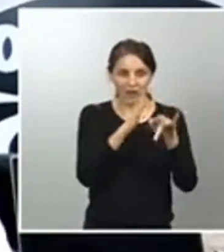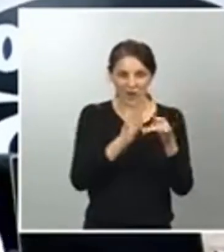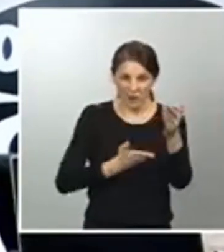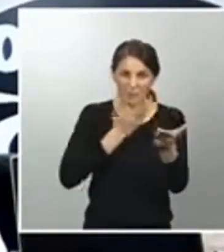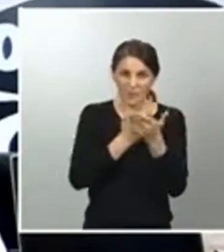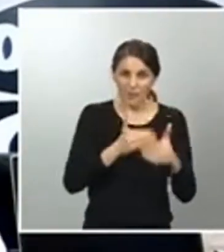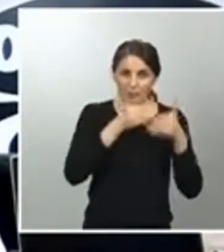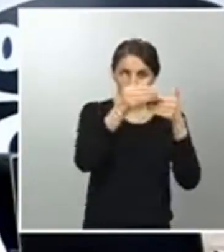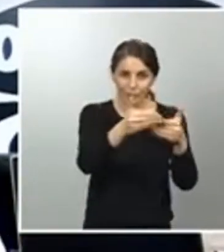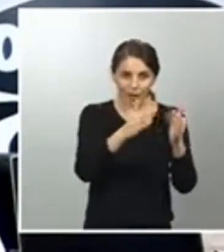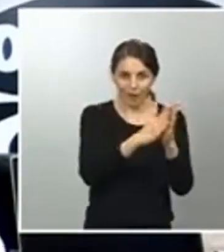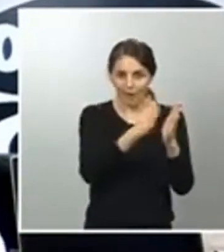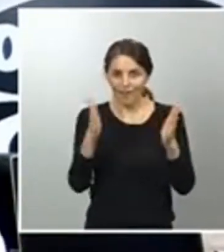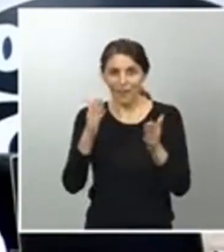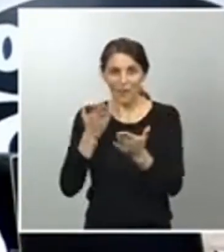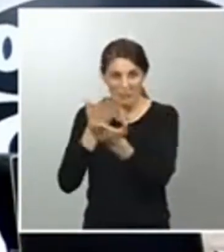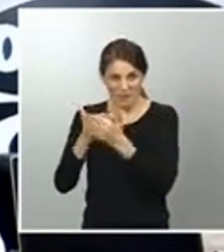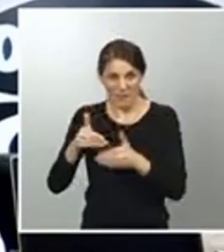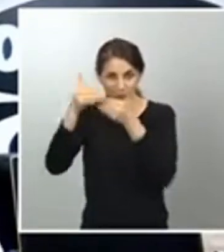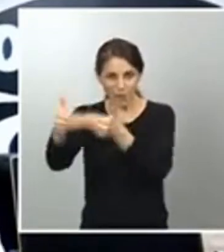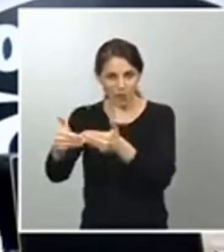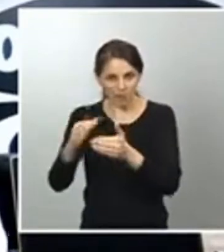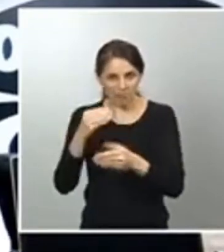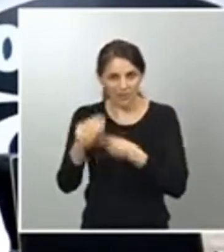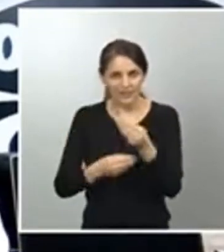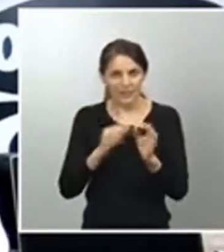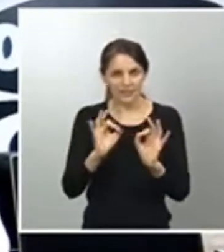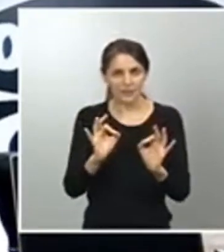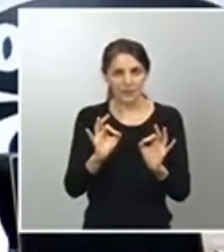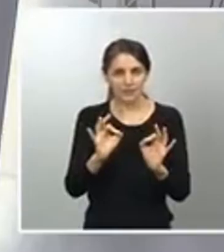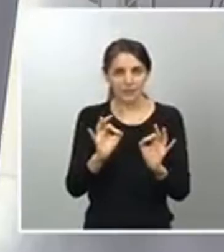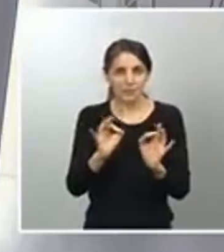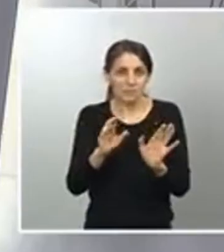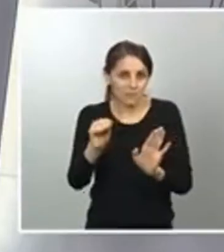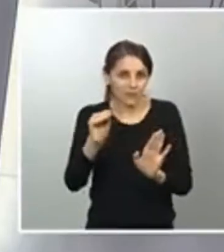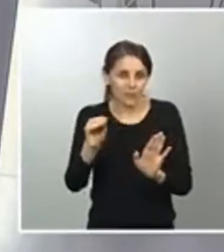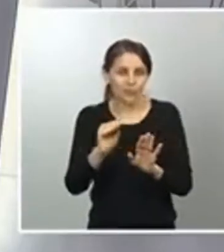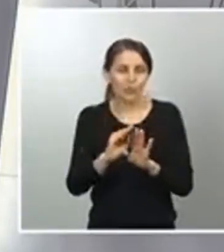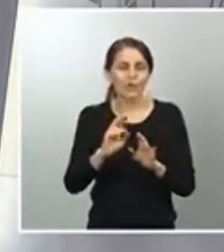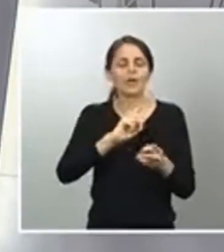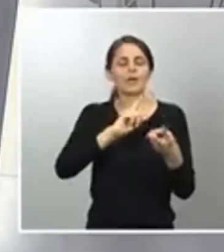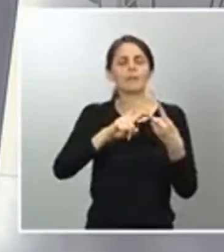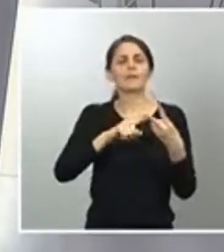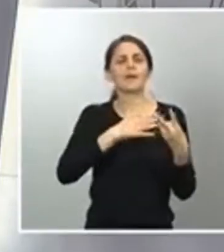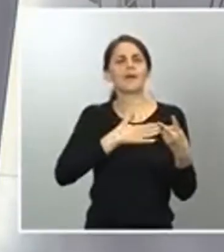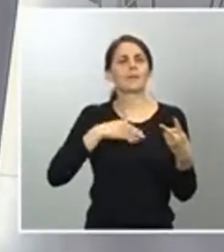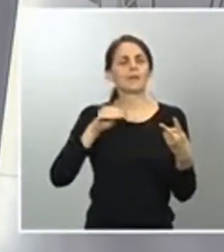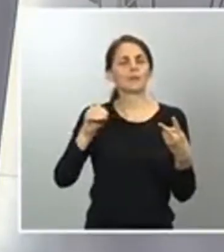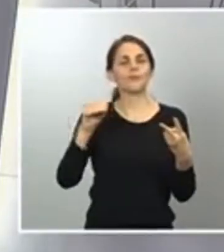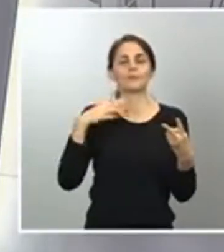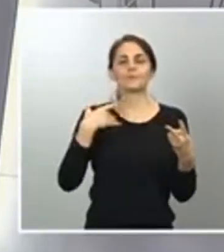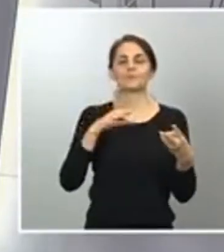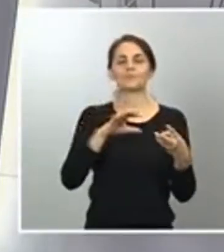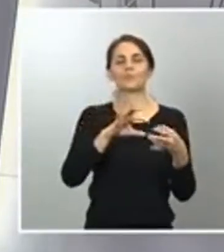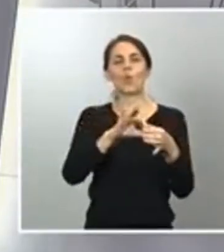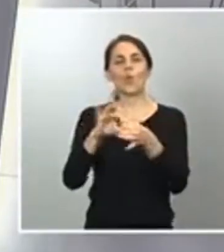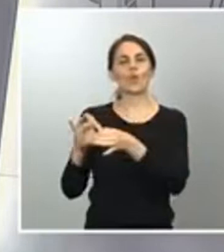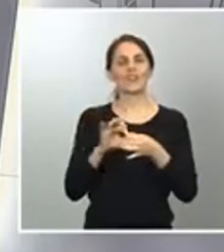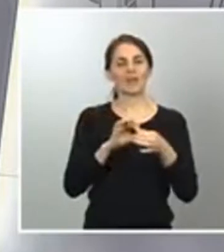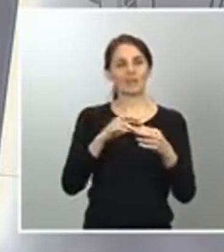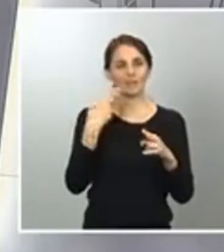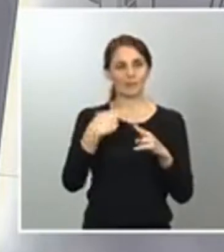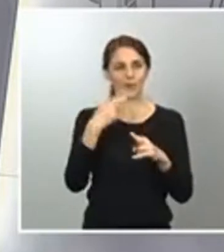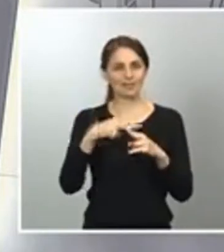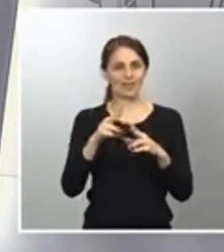que cuando volverá la nueva normalidad. Y luego sí me gustaría preguntarle, presidente, por la unidad política, por el acuerdo, por el